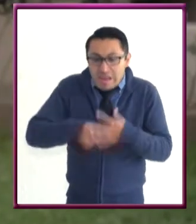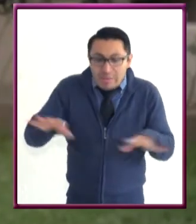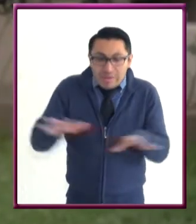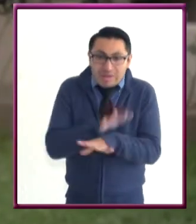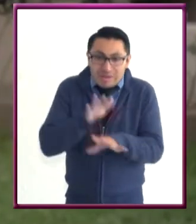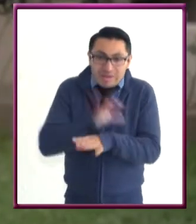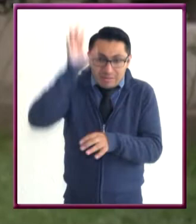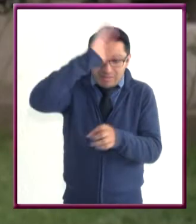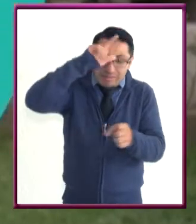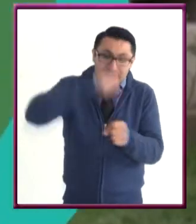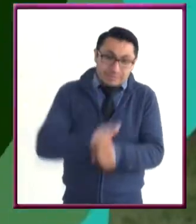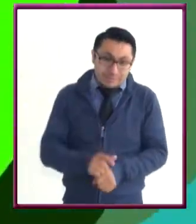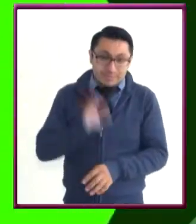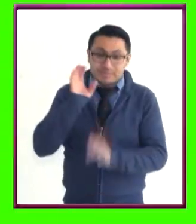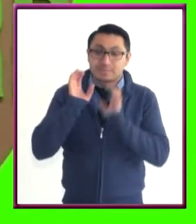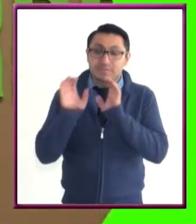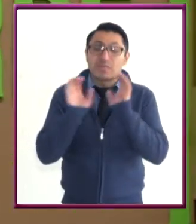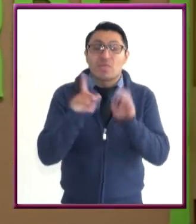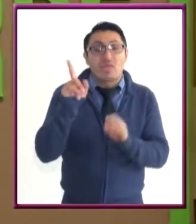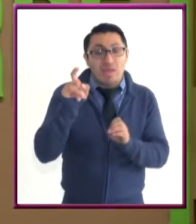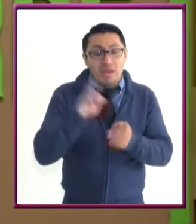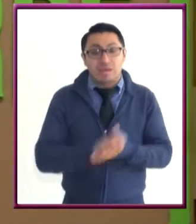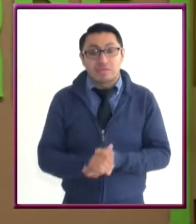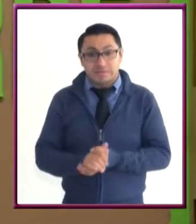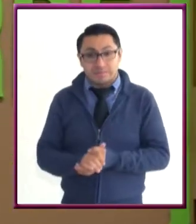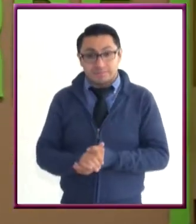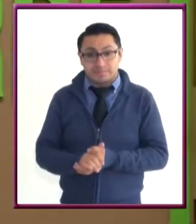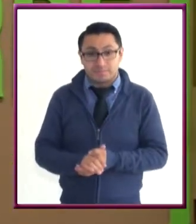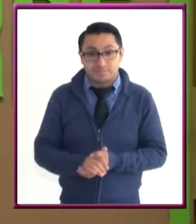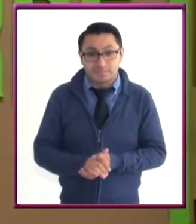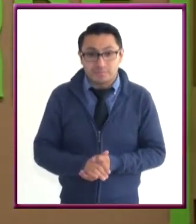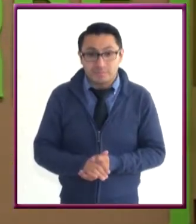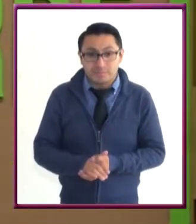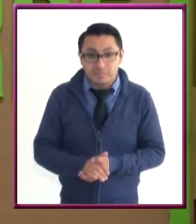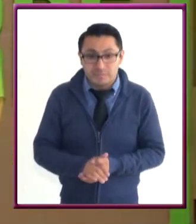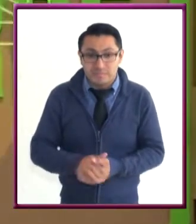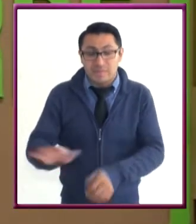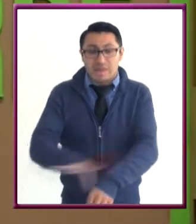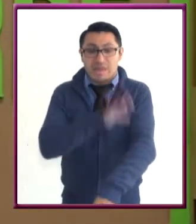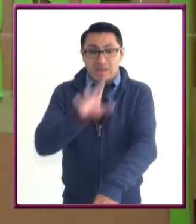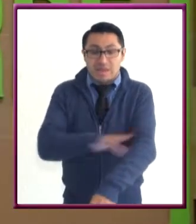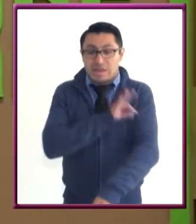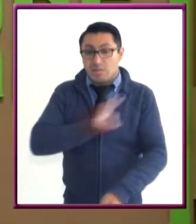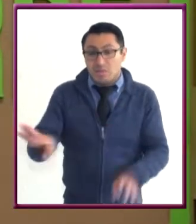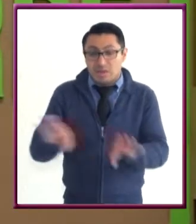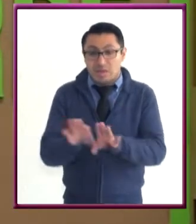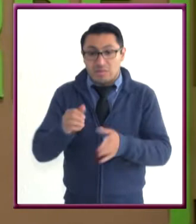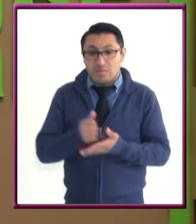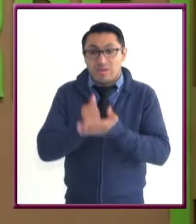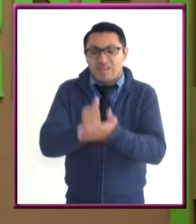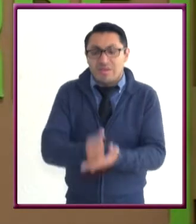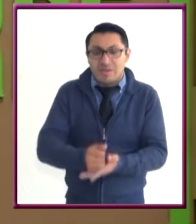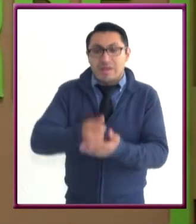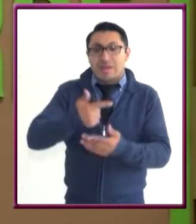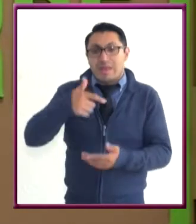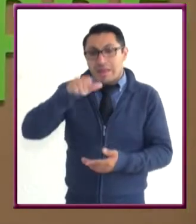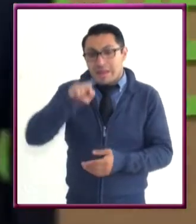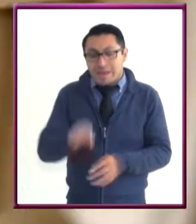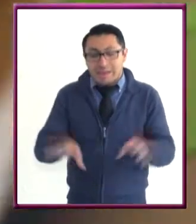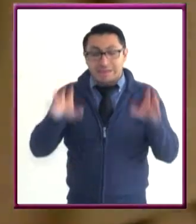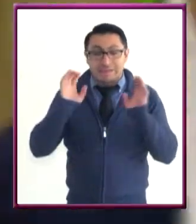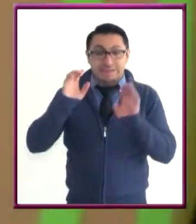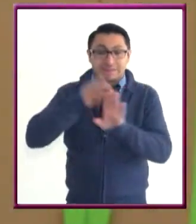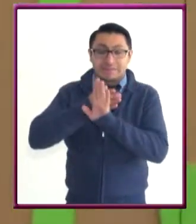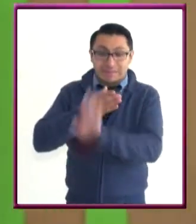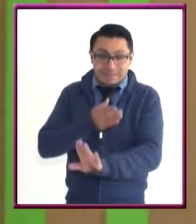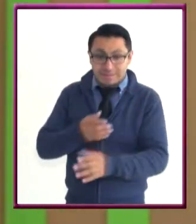empezamos a cambiar nuestra cultura. Los vehículos eléctricos pueden evitar la generación de grandes cantidades de emisiones de gases de efecto